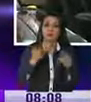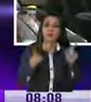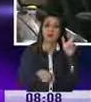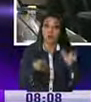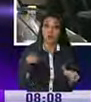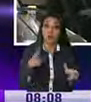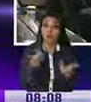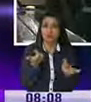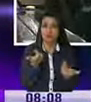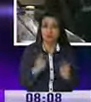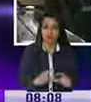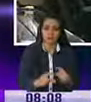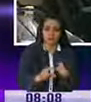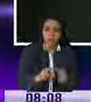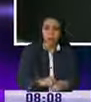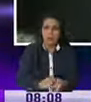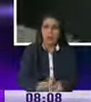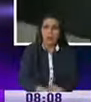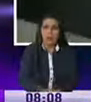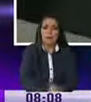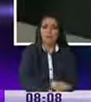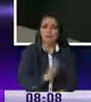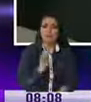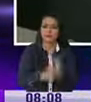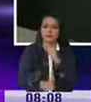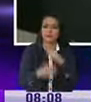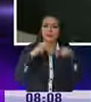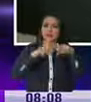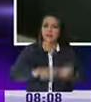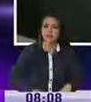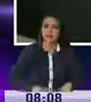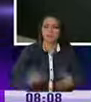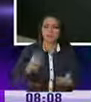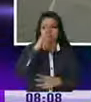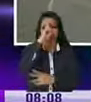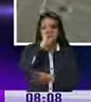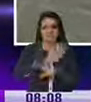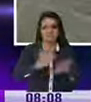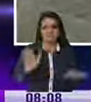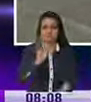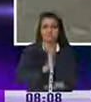incluso falsean la verdad. Así que enhorabuena, la verdad que sí, enhorabuena por las autoridades. Vamos a seguir.